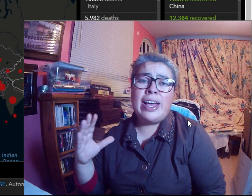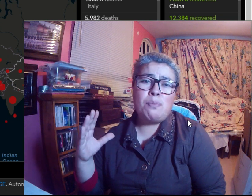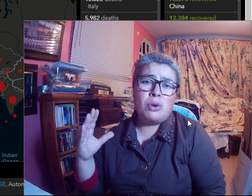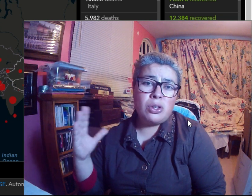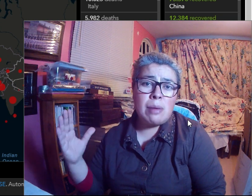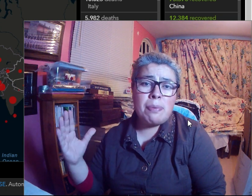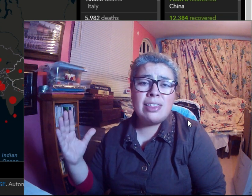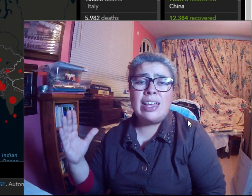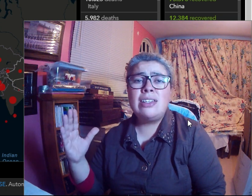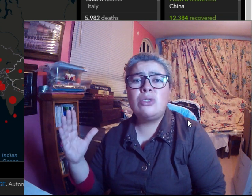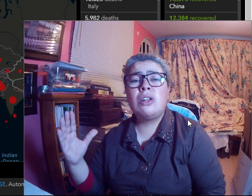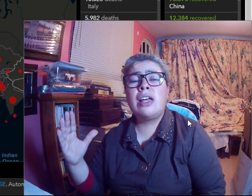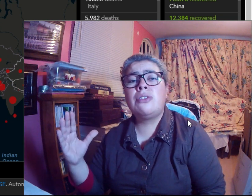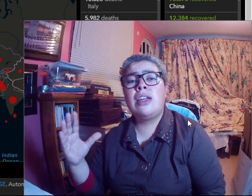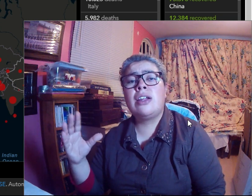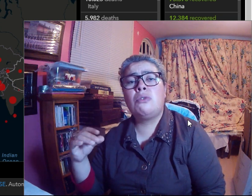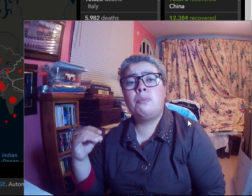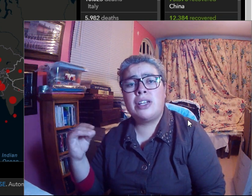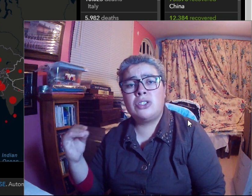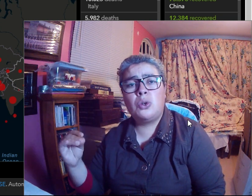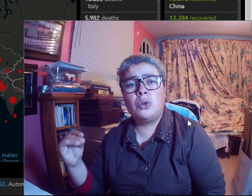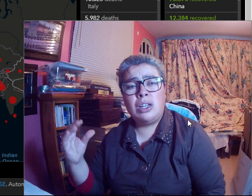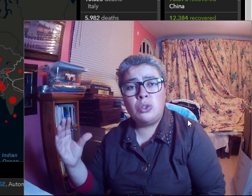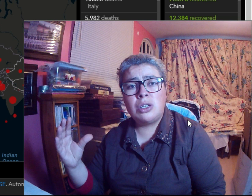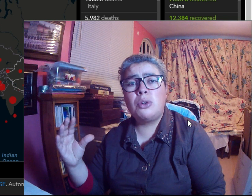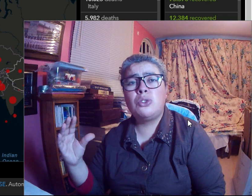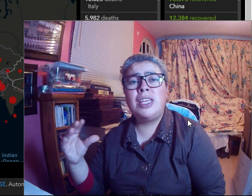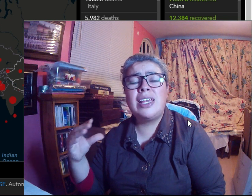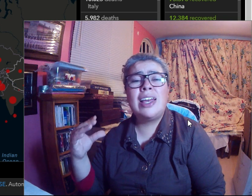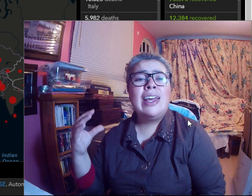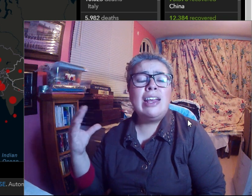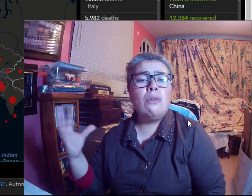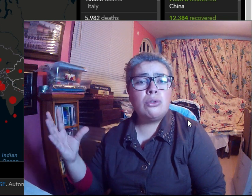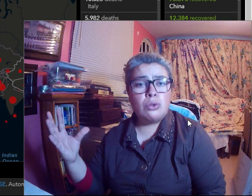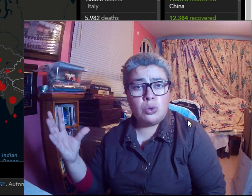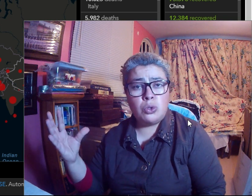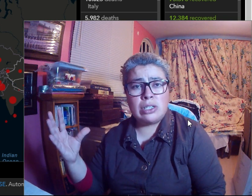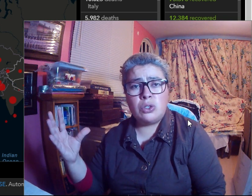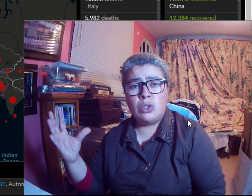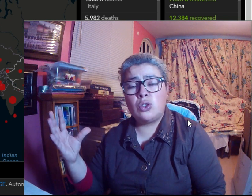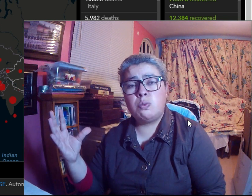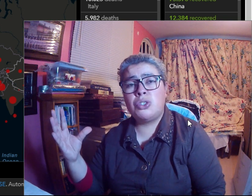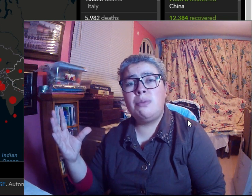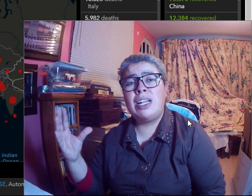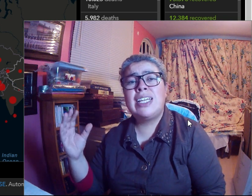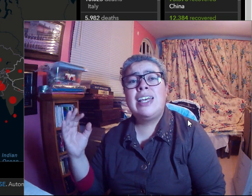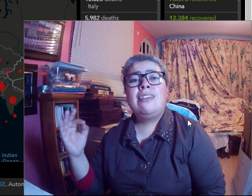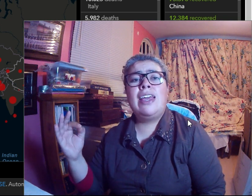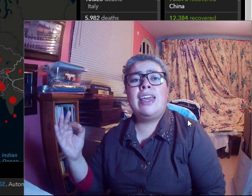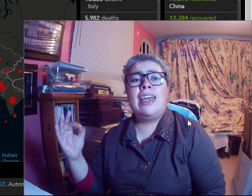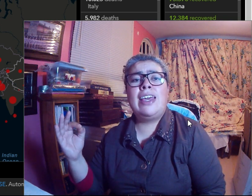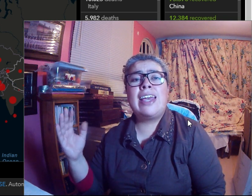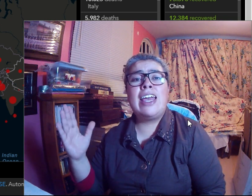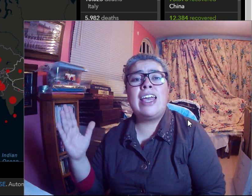Ahora, por otra parte, en su grado de recuperación o de lucha por su vida, en cuanto a sus diagnósticos posibles,